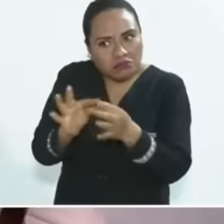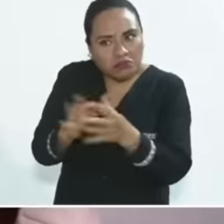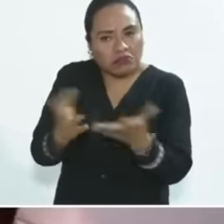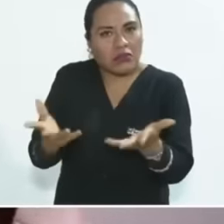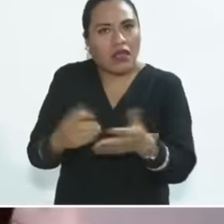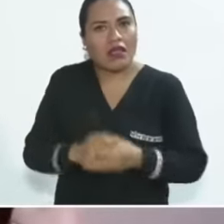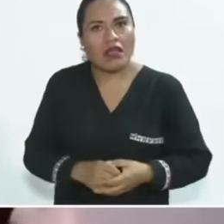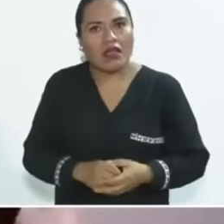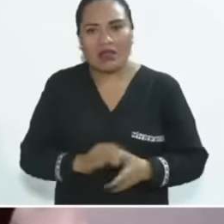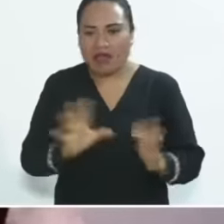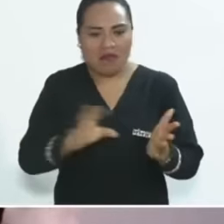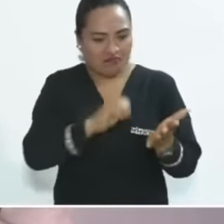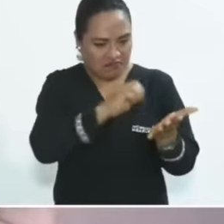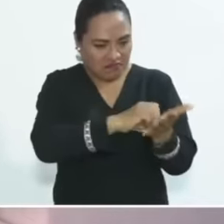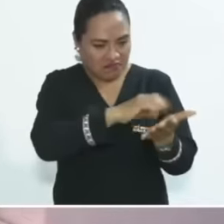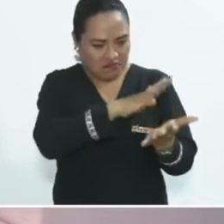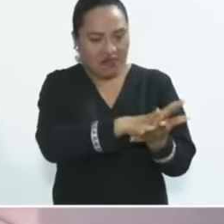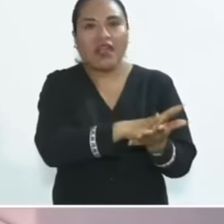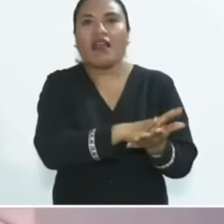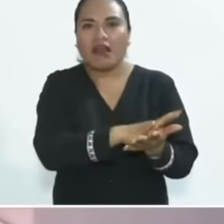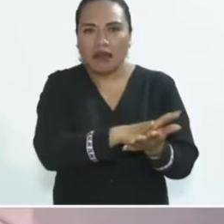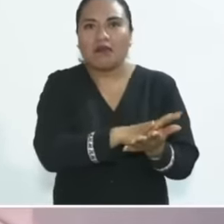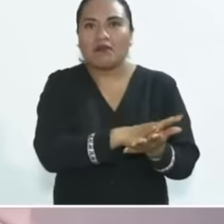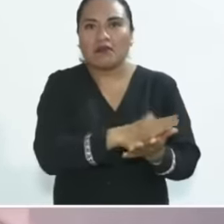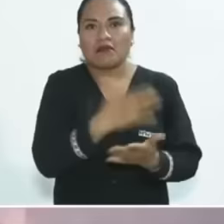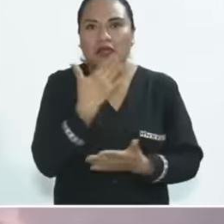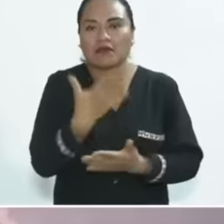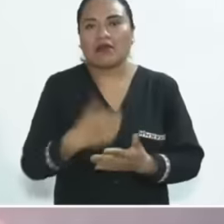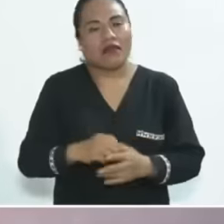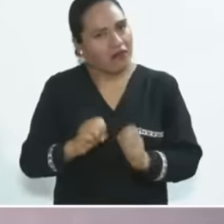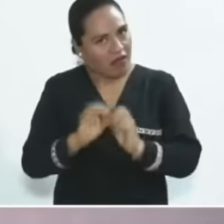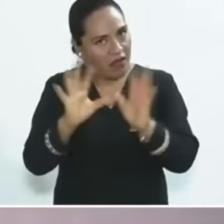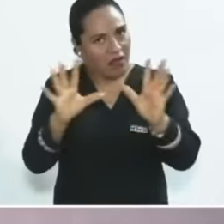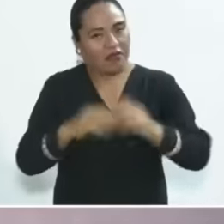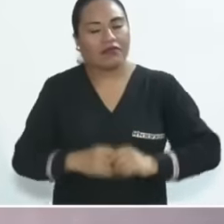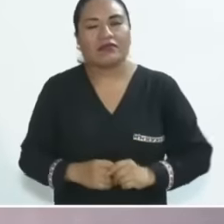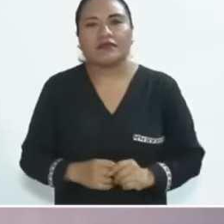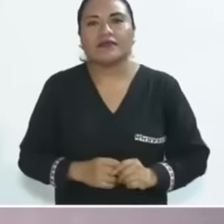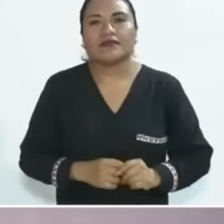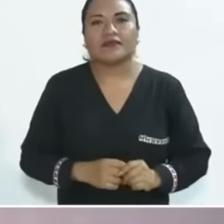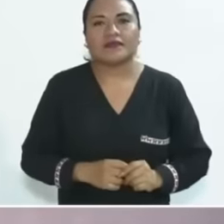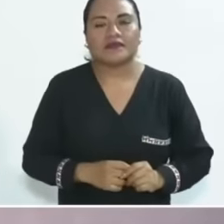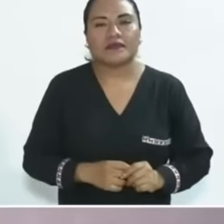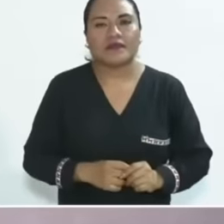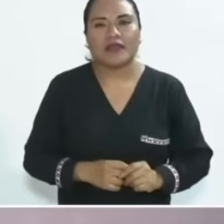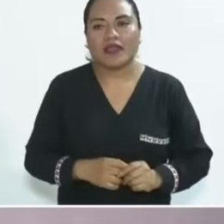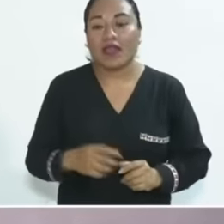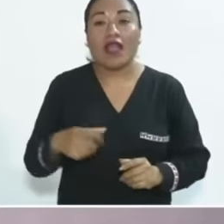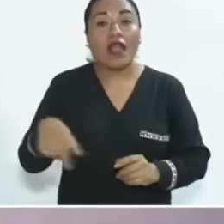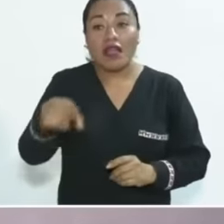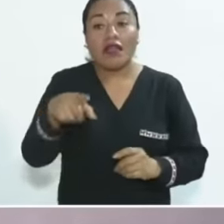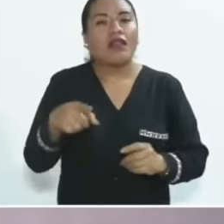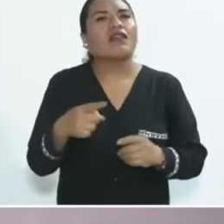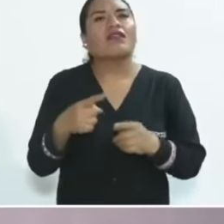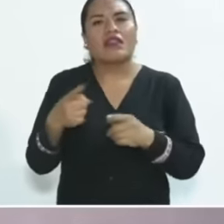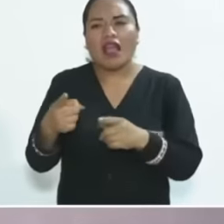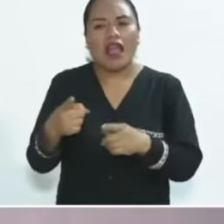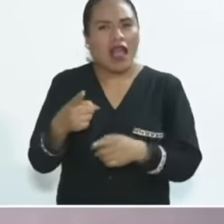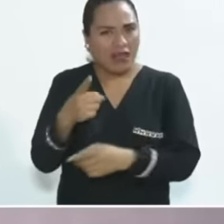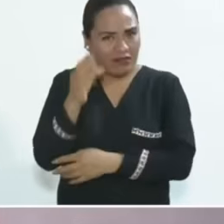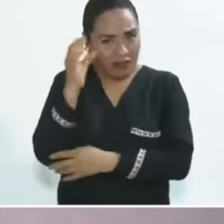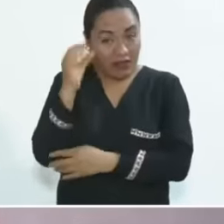y ahí estaba dicho todo. Y luego le decía que se eduque al hijo del